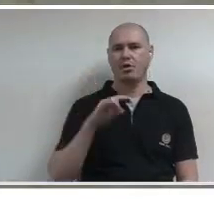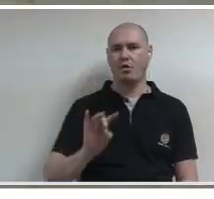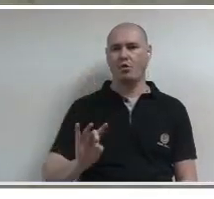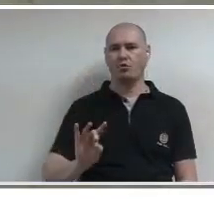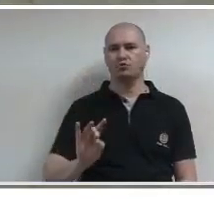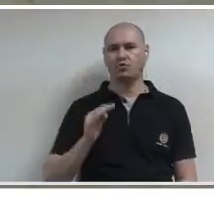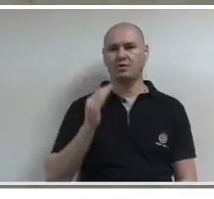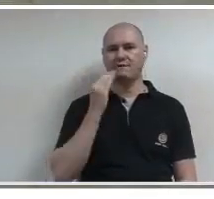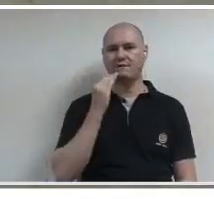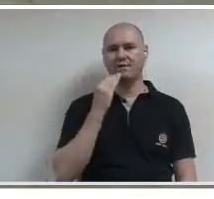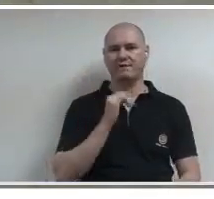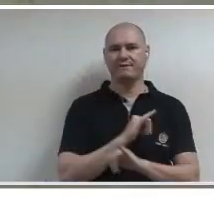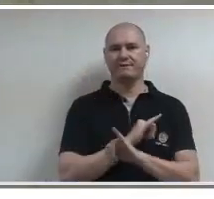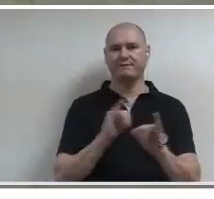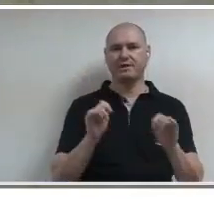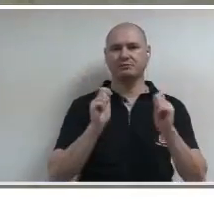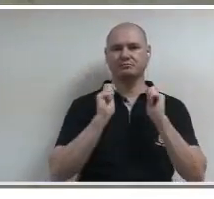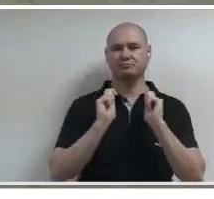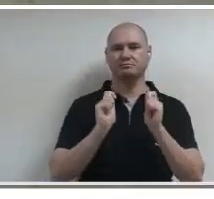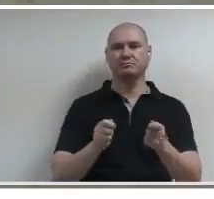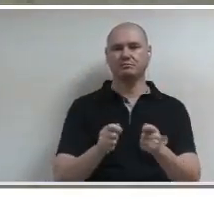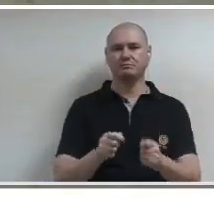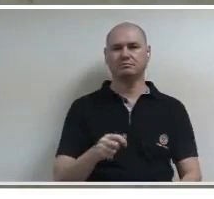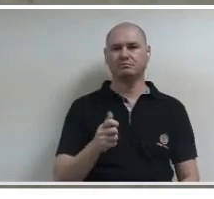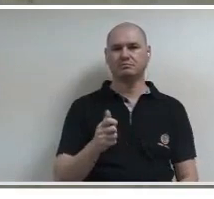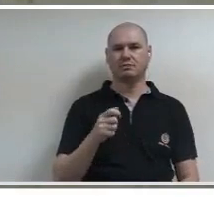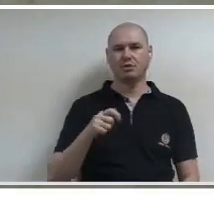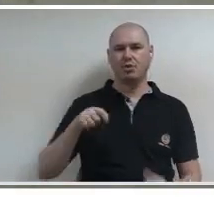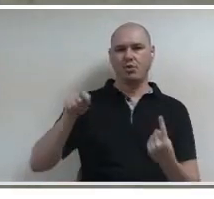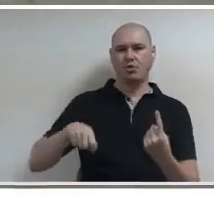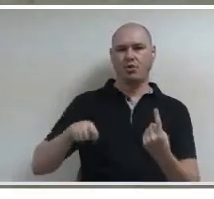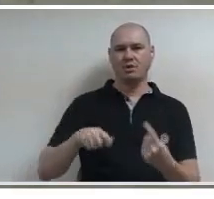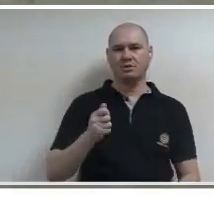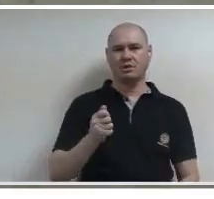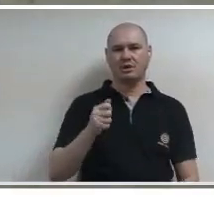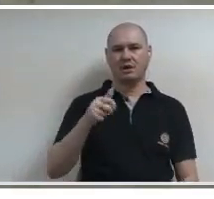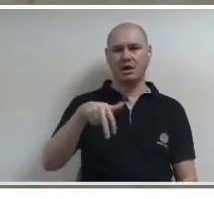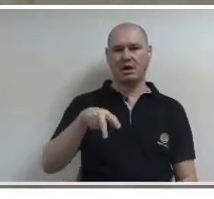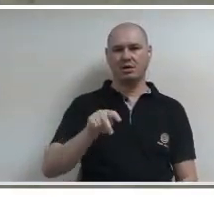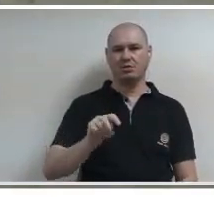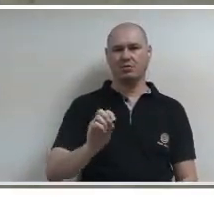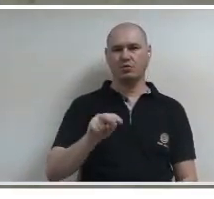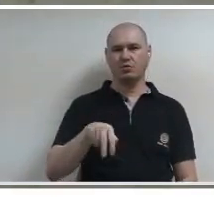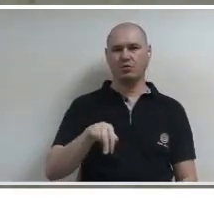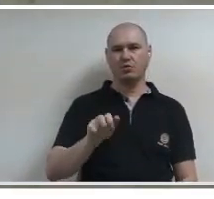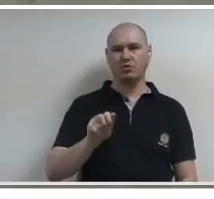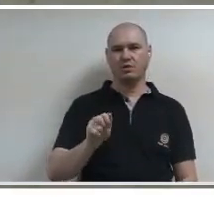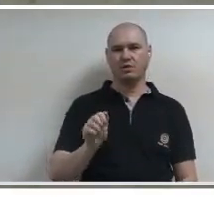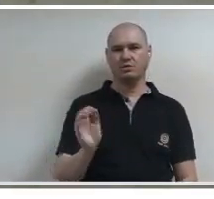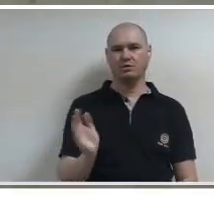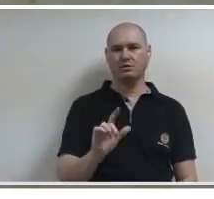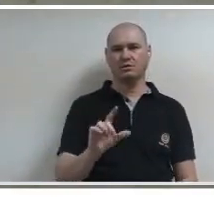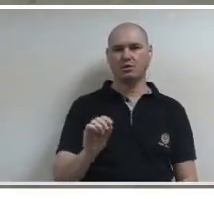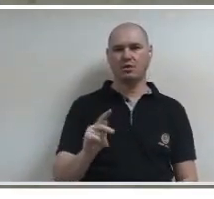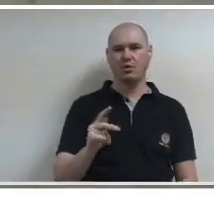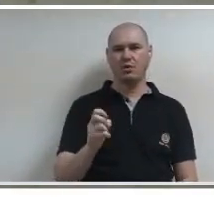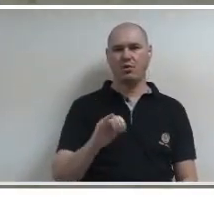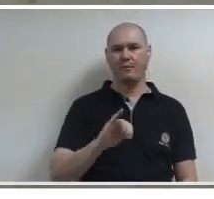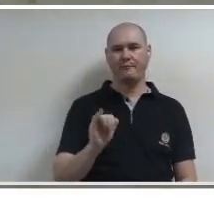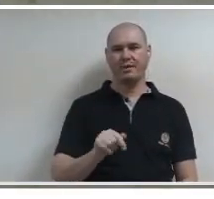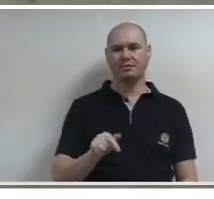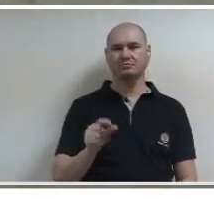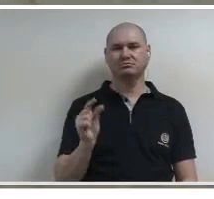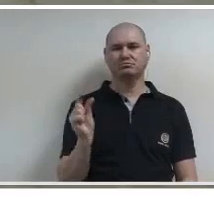Yaikua, que hace PM ahí, 8 de abril, los asaba de Cuepe, oye, por un curi designación Antonia López, magistrada, miembro de